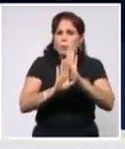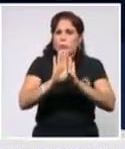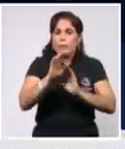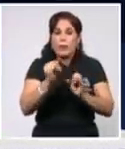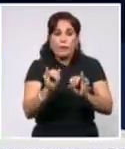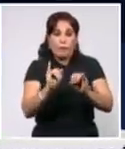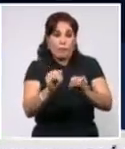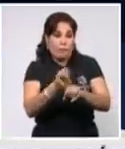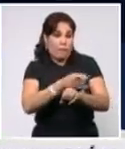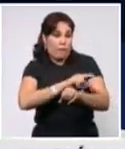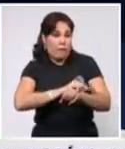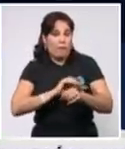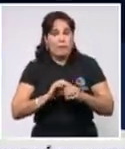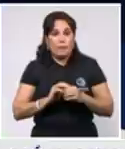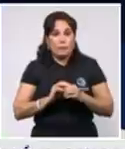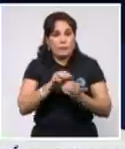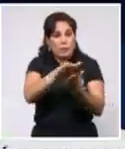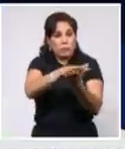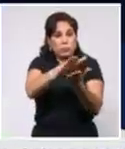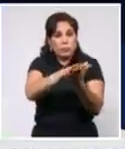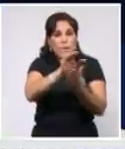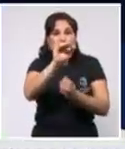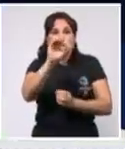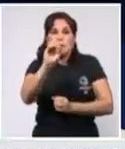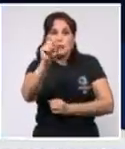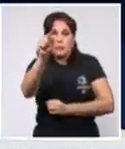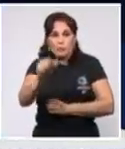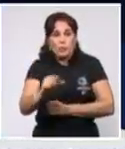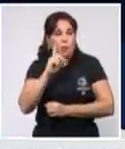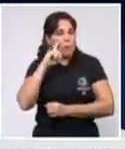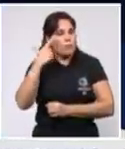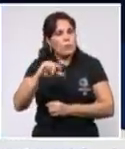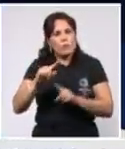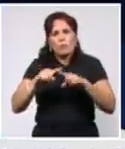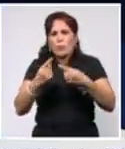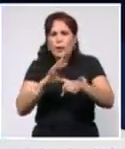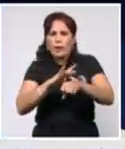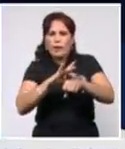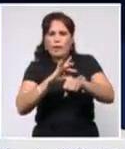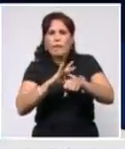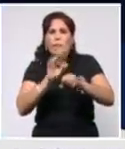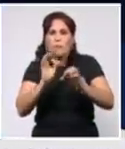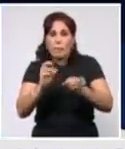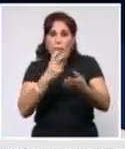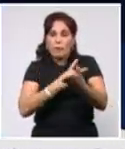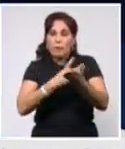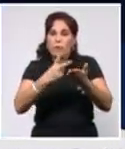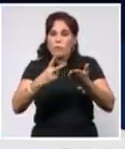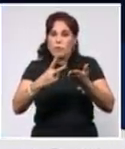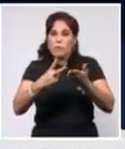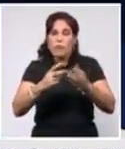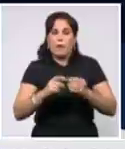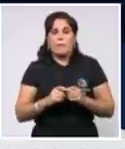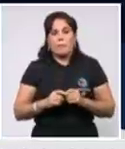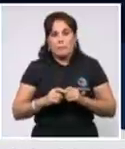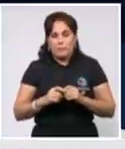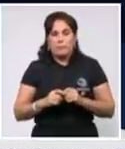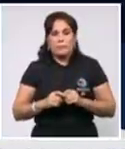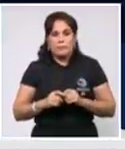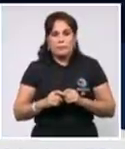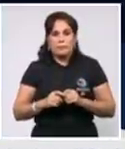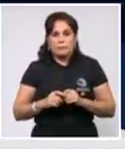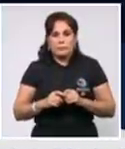ayer, pues está en 60 personas que en los últimos 15 días no se ha podido precisar la fuente de